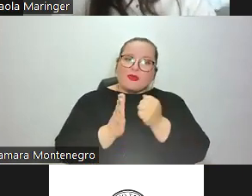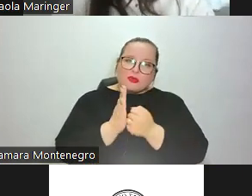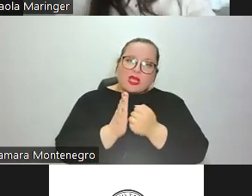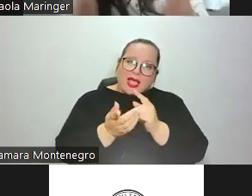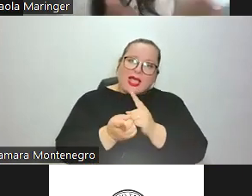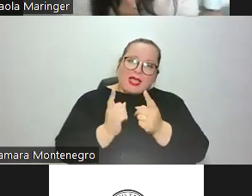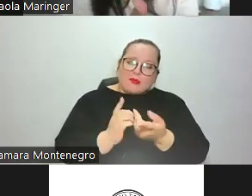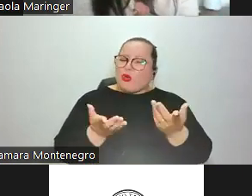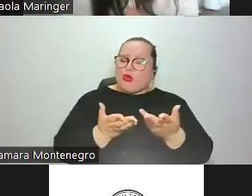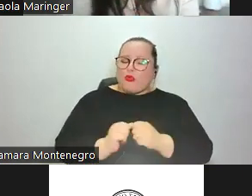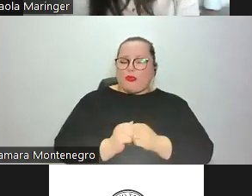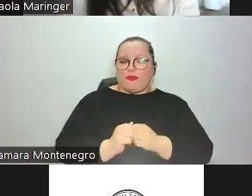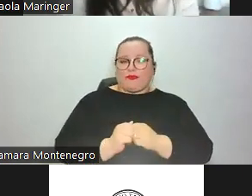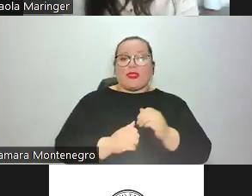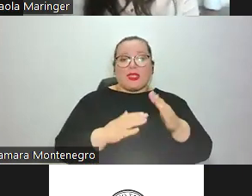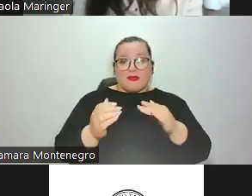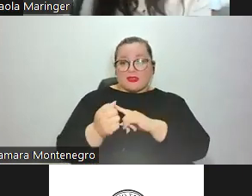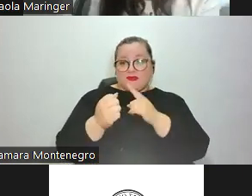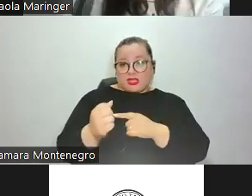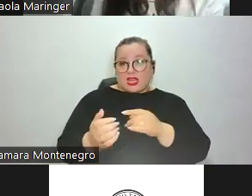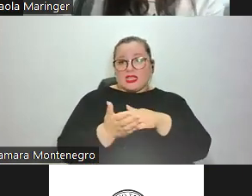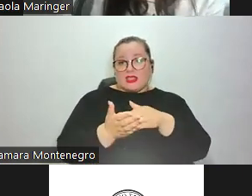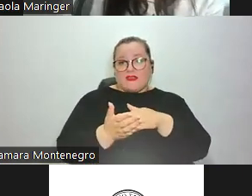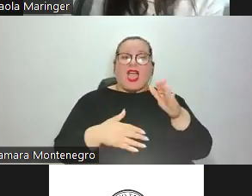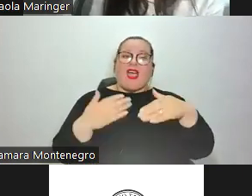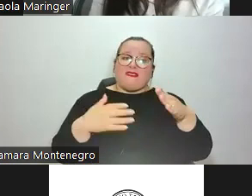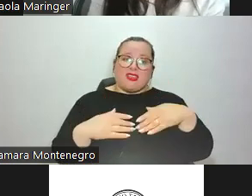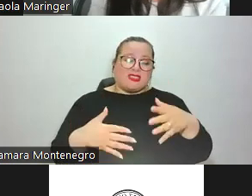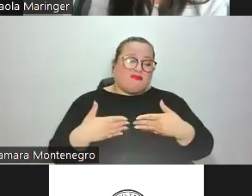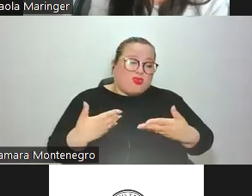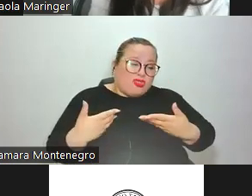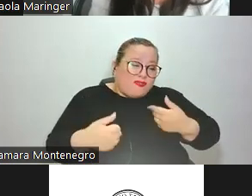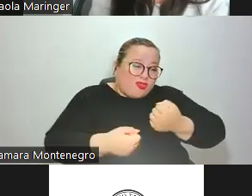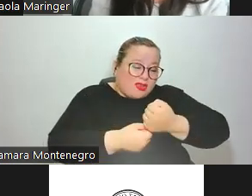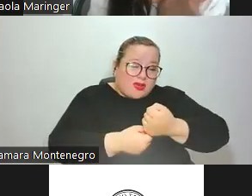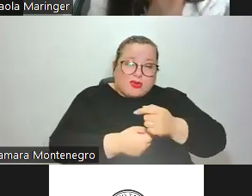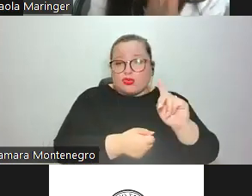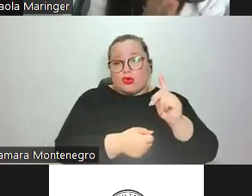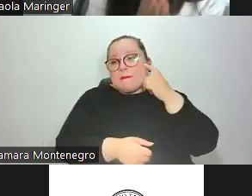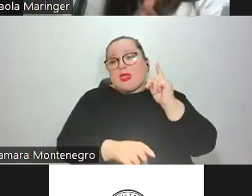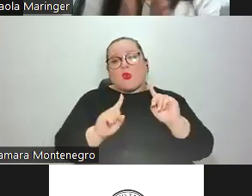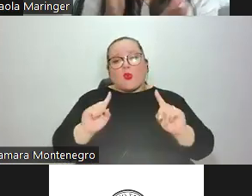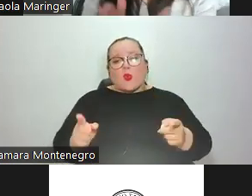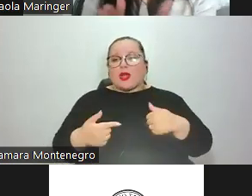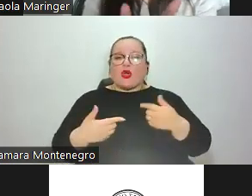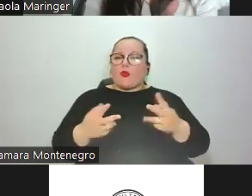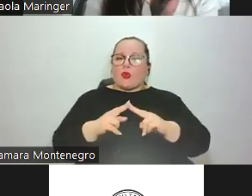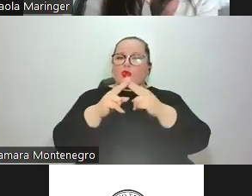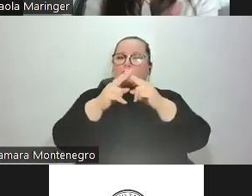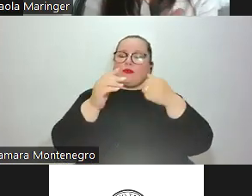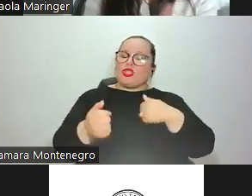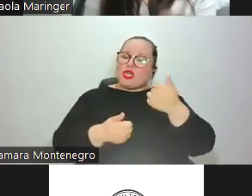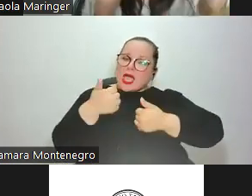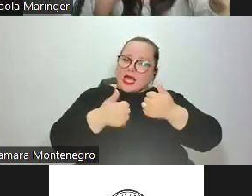veces, como decía alguien, quizá no nos motivan tanto a trabajarlas, pero tiene que ver con cómo construimos nuestra carrera. Tenemos